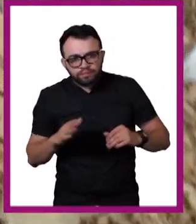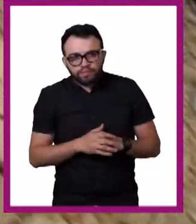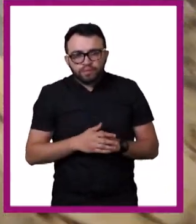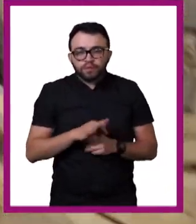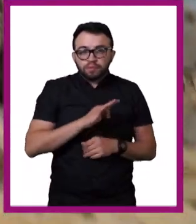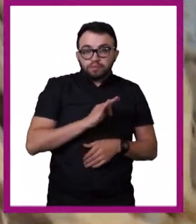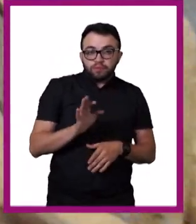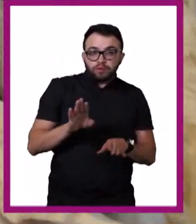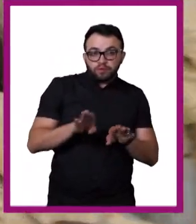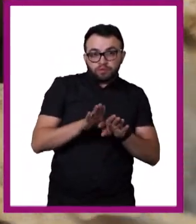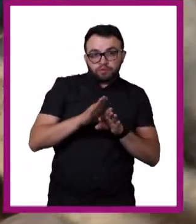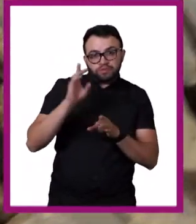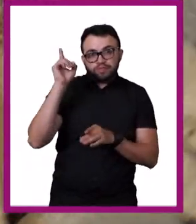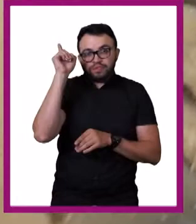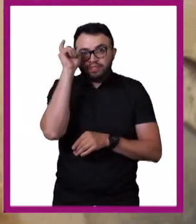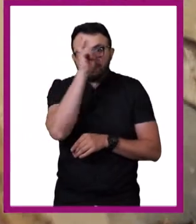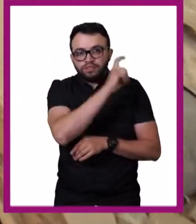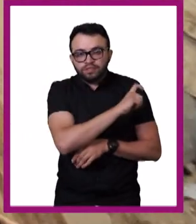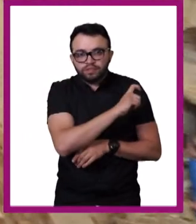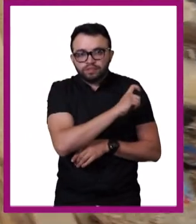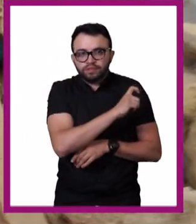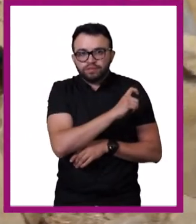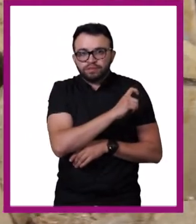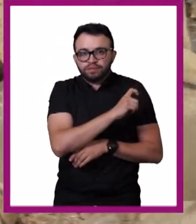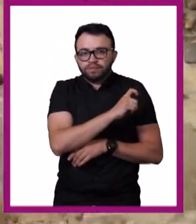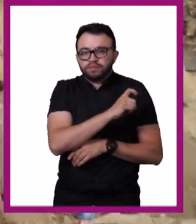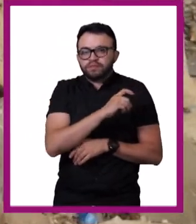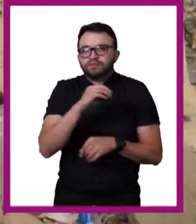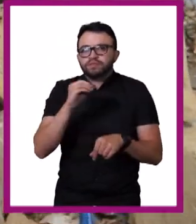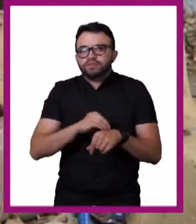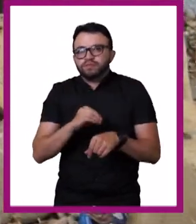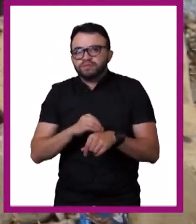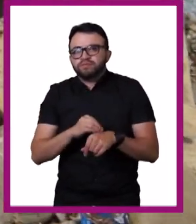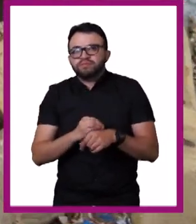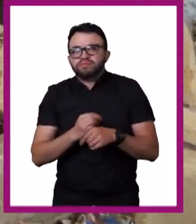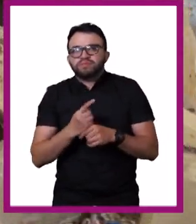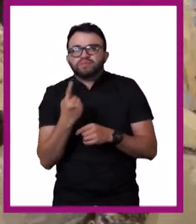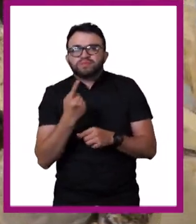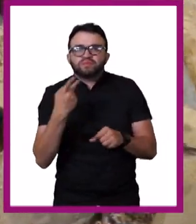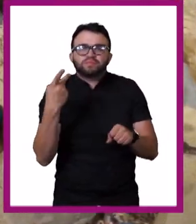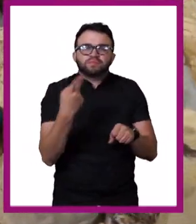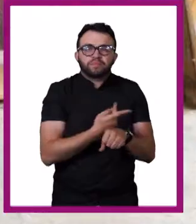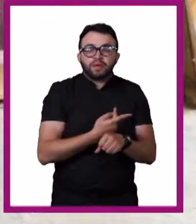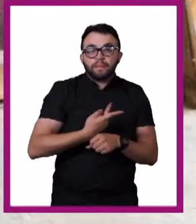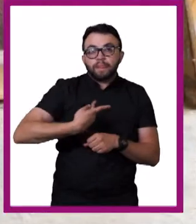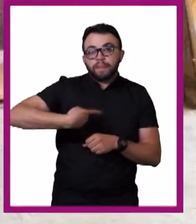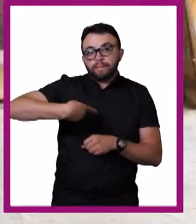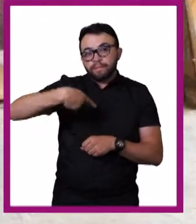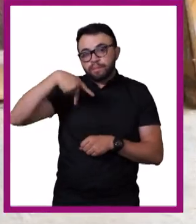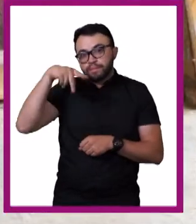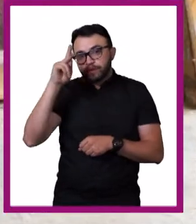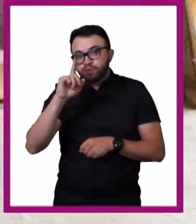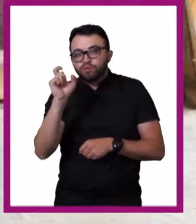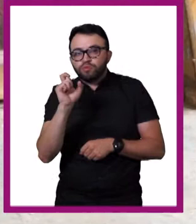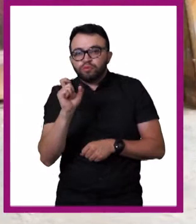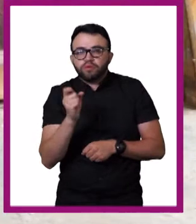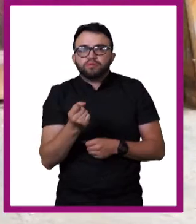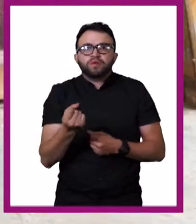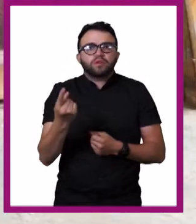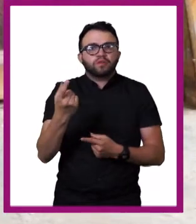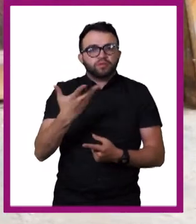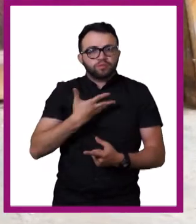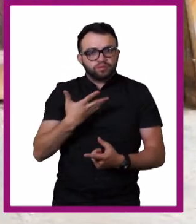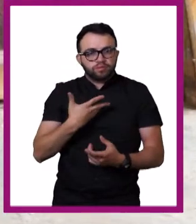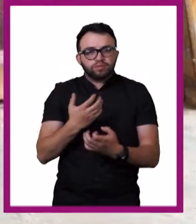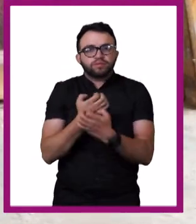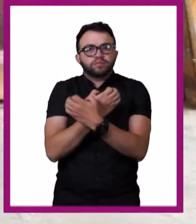podría ser mucho más difícil decidir en qué momento. Sin embargo, cuando uno está un poco educado